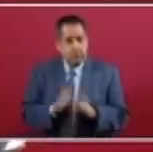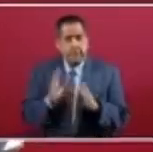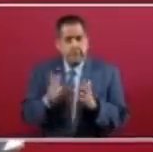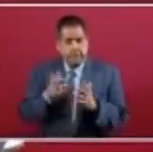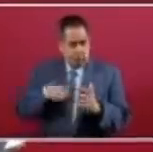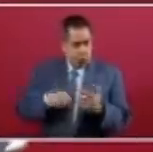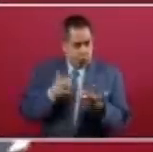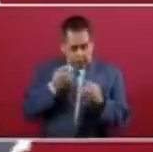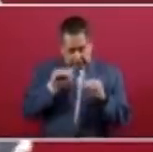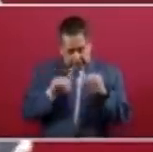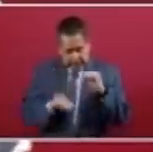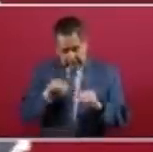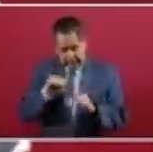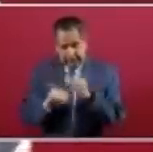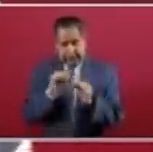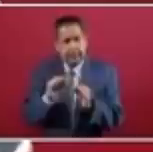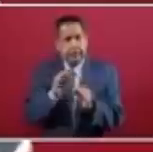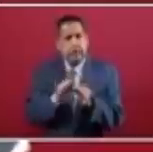elaborando